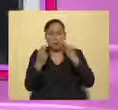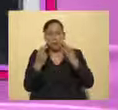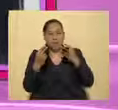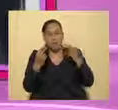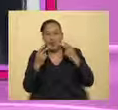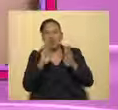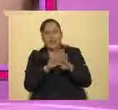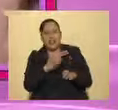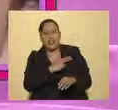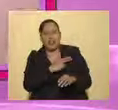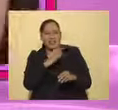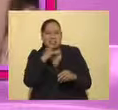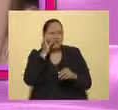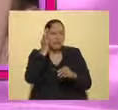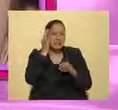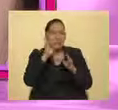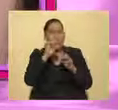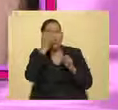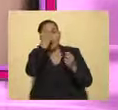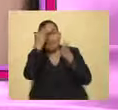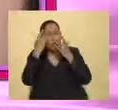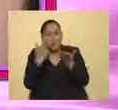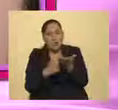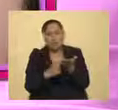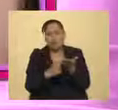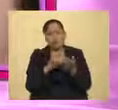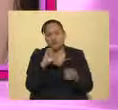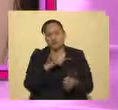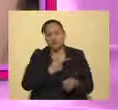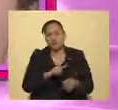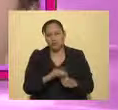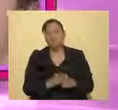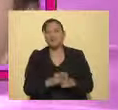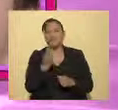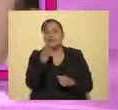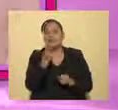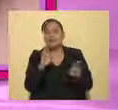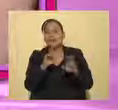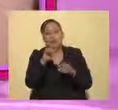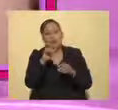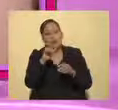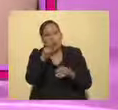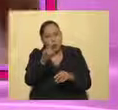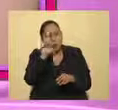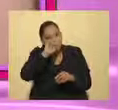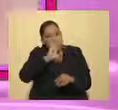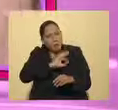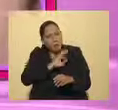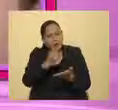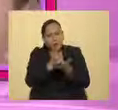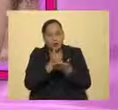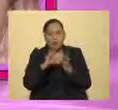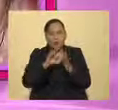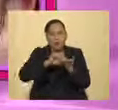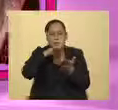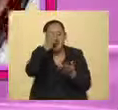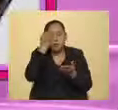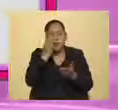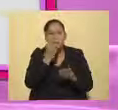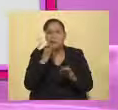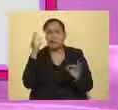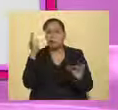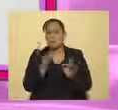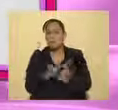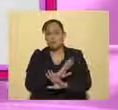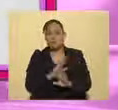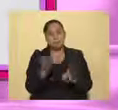las vieran, que son demasiados brillos, pero esto realmente es un paso que ustedes se pueden ahorrar, el polvo translúcido. Y